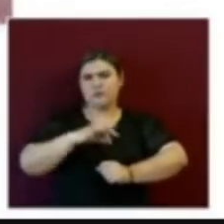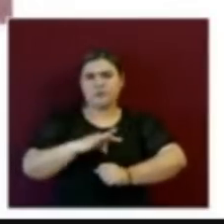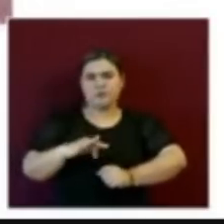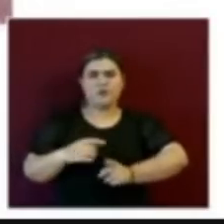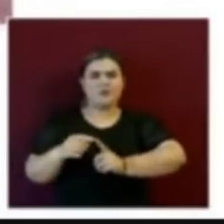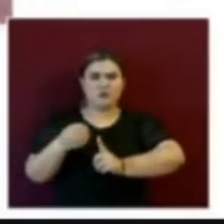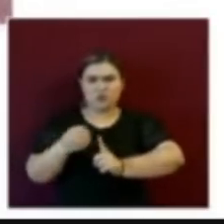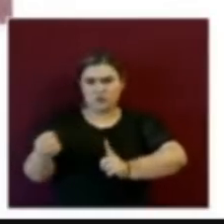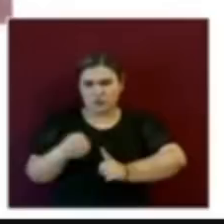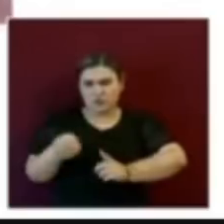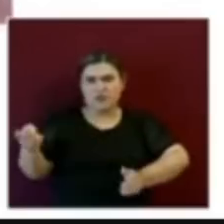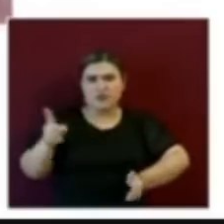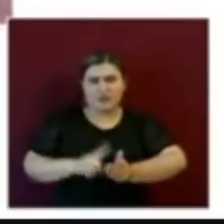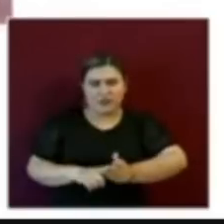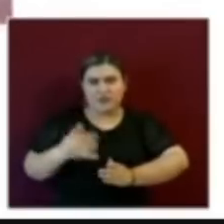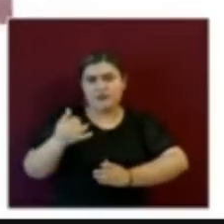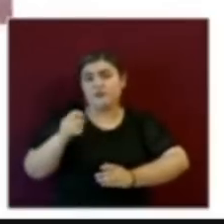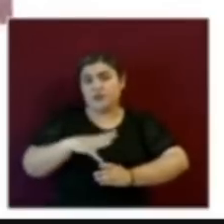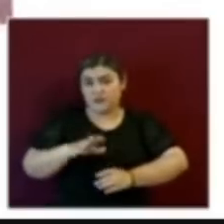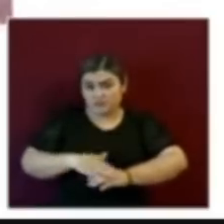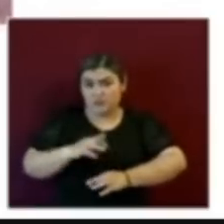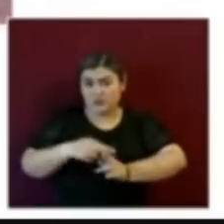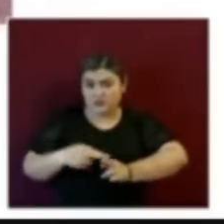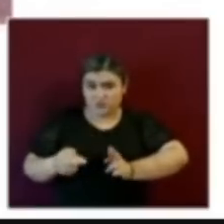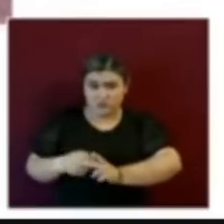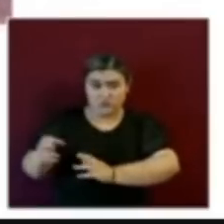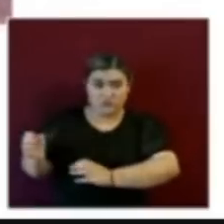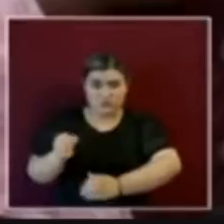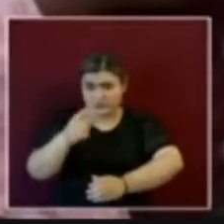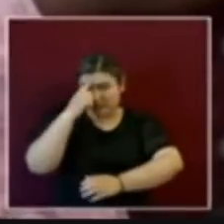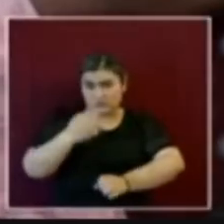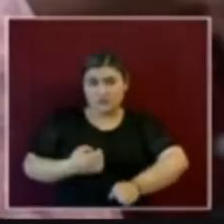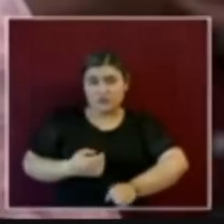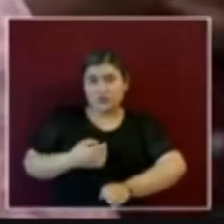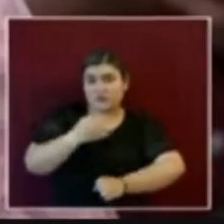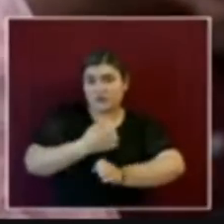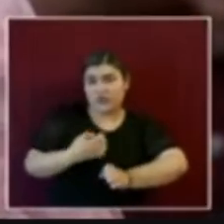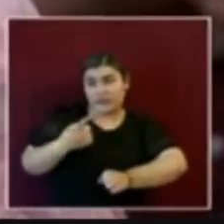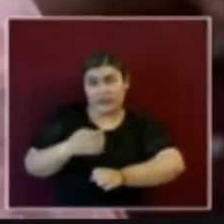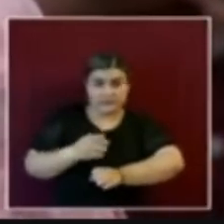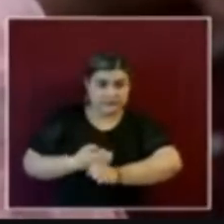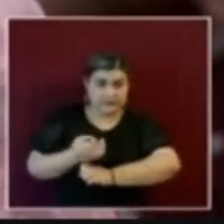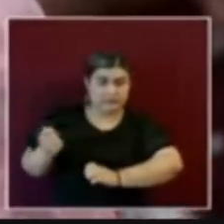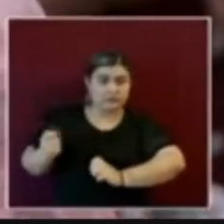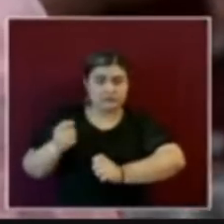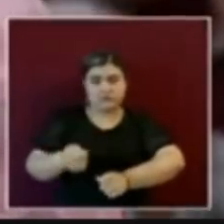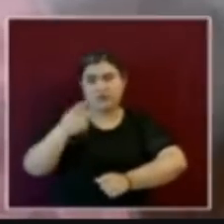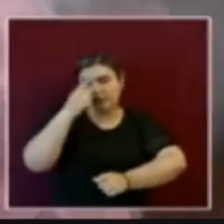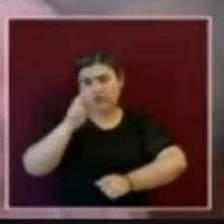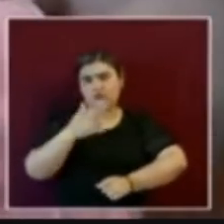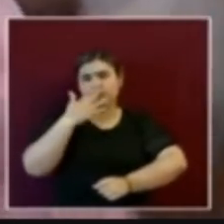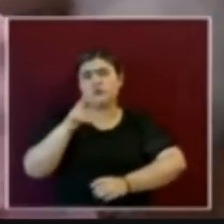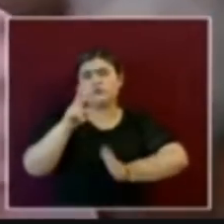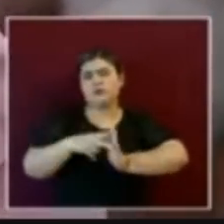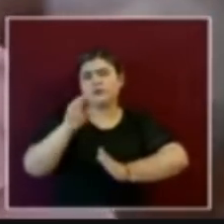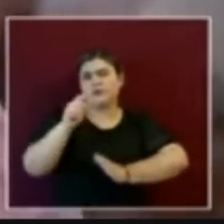los órganos internos, ¿habrá más presupuesto de parte del Estado en la Unison en 2024? ¿Cómo ve la situación financiera en la